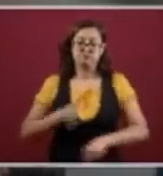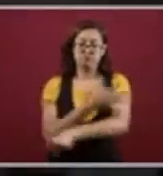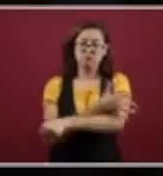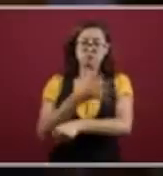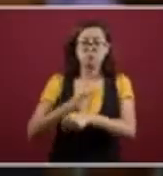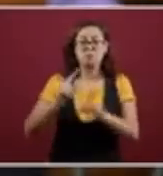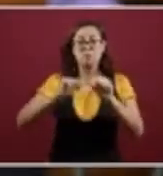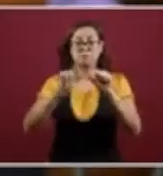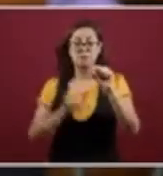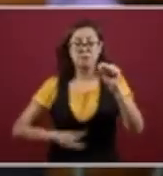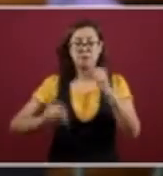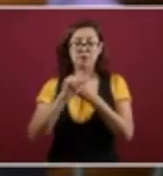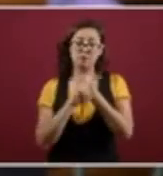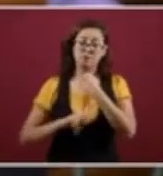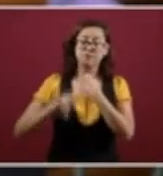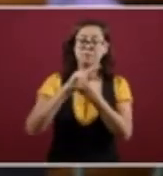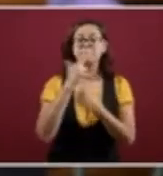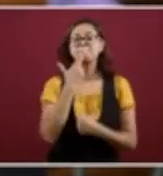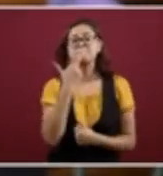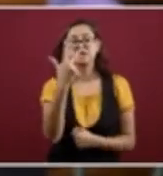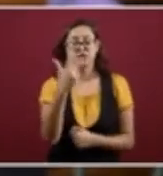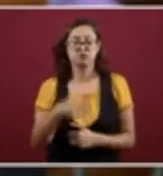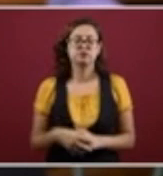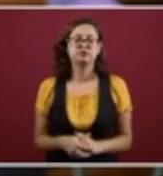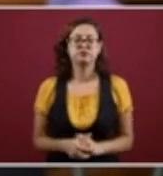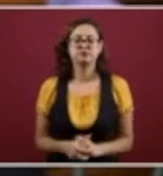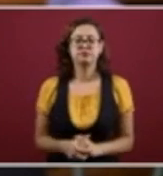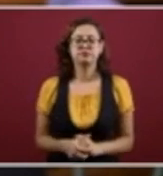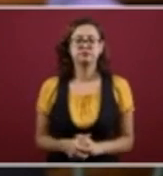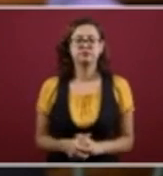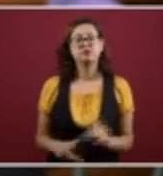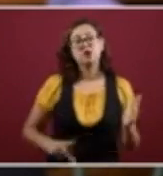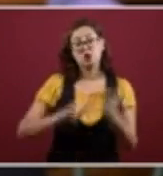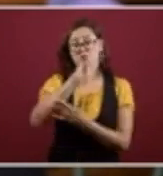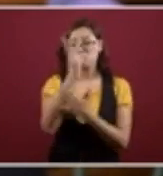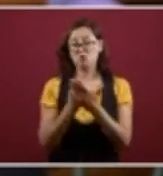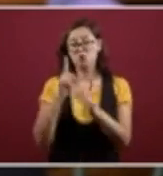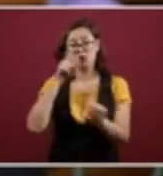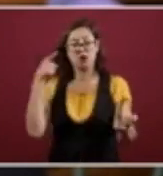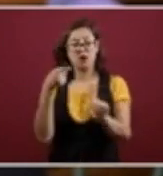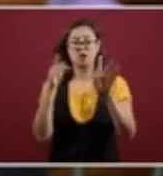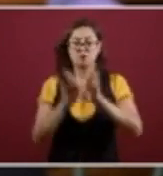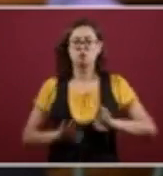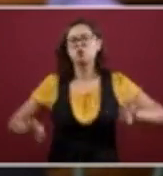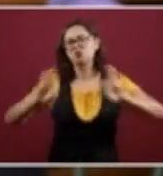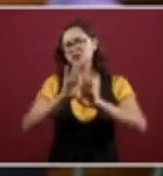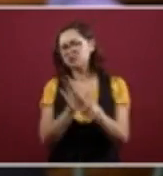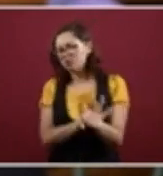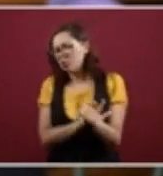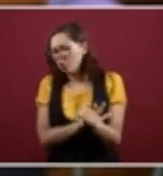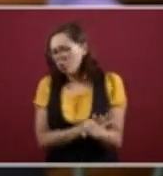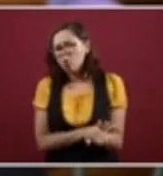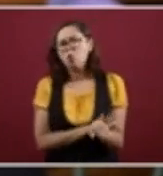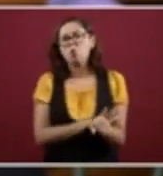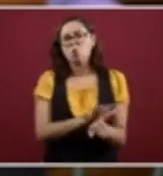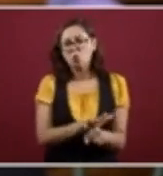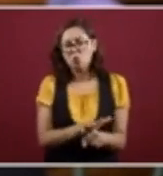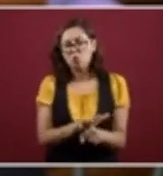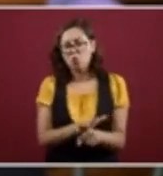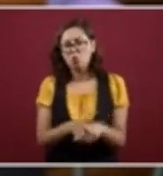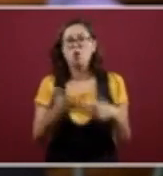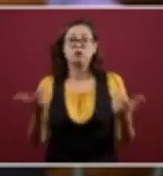país. La importancia de este programa radica en dotar al Estado mexicano de herramientas